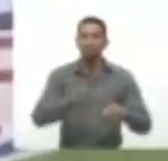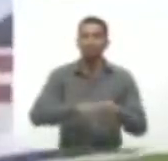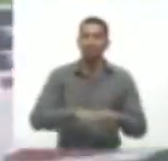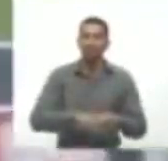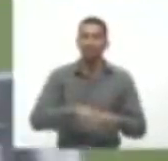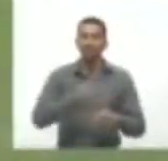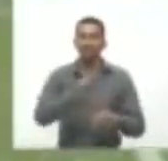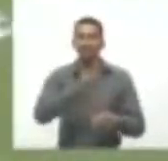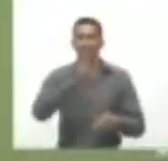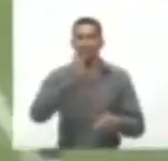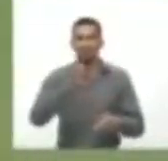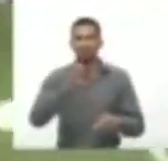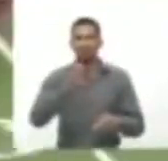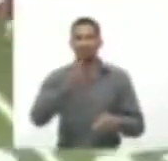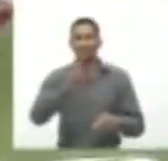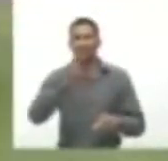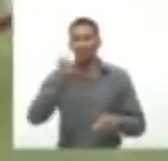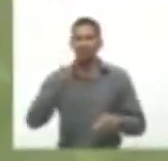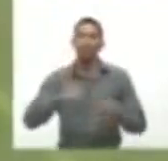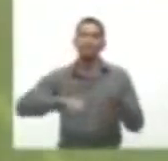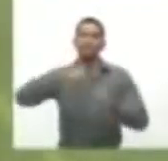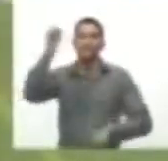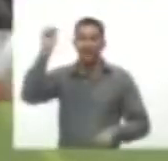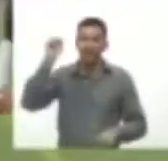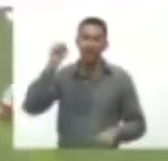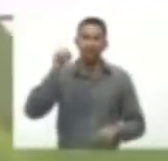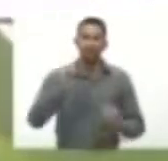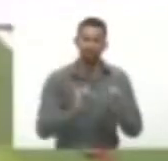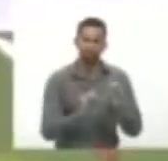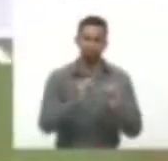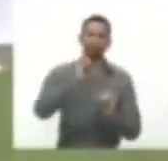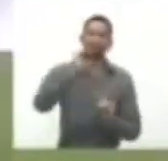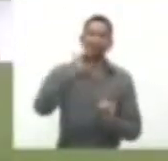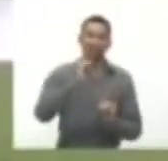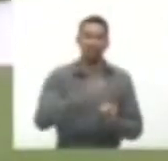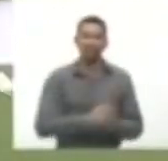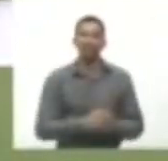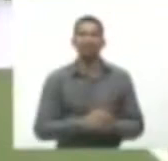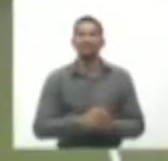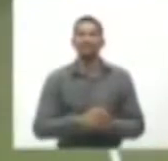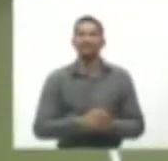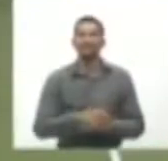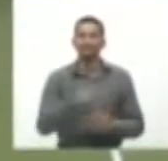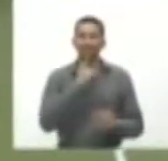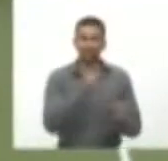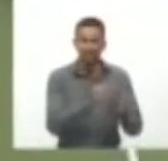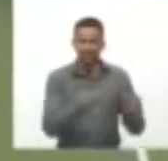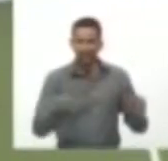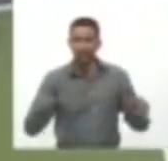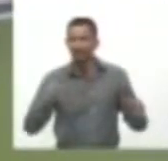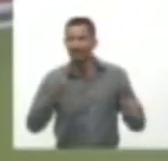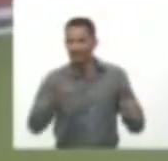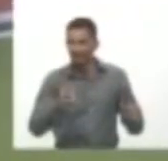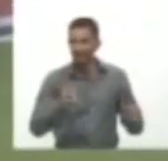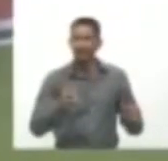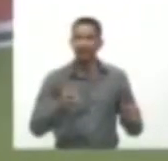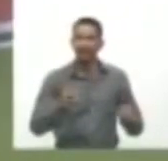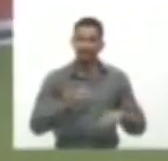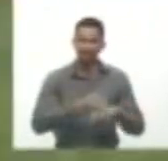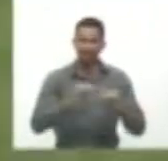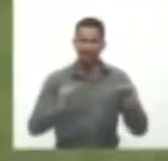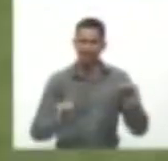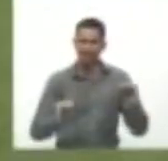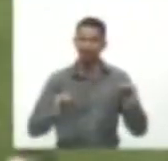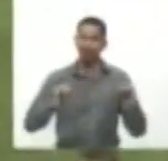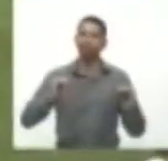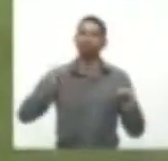los Falcons de Atlanta después de completar una remontada de 25 puntos en el tercer periodo, que estuvieron abajo en el marcador y